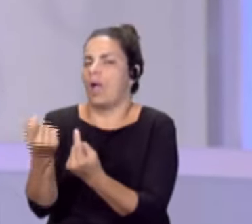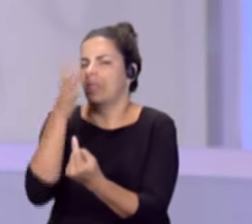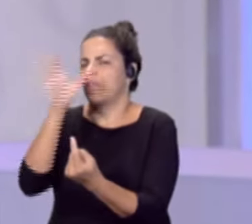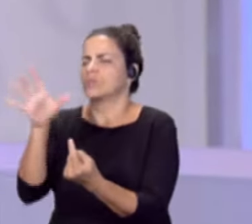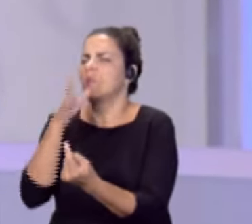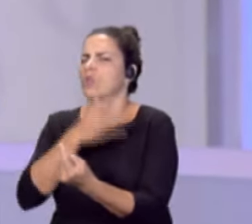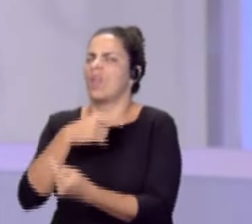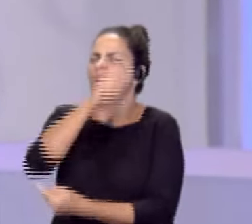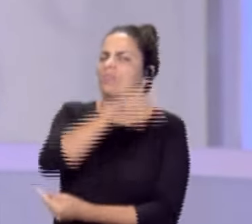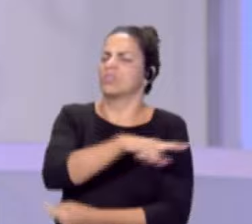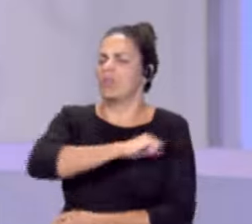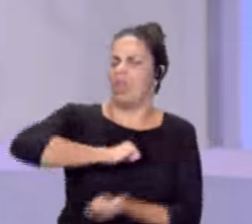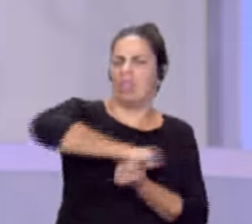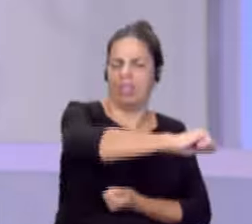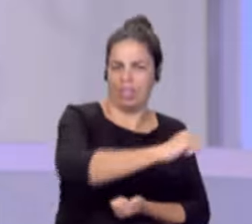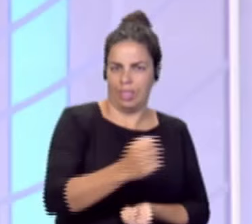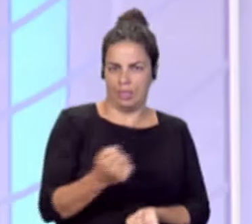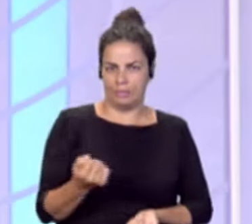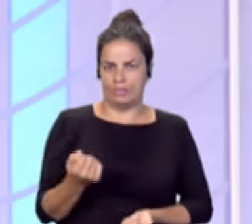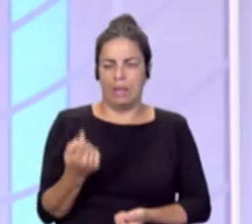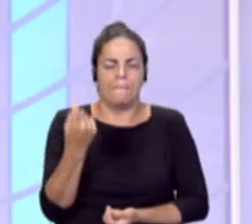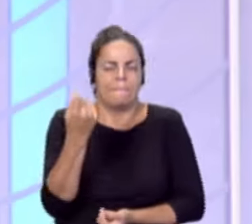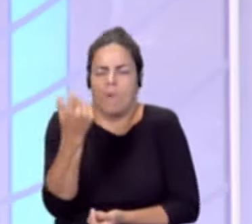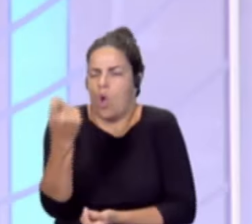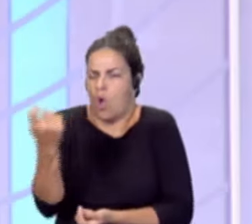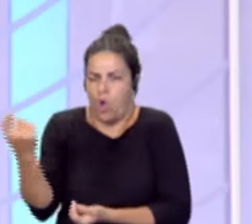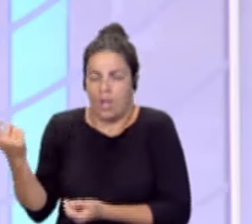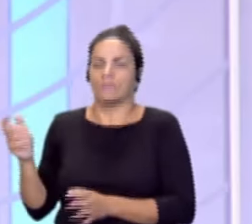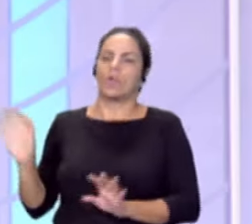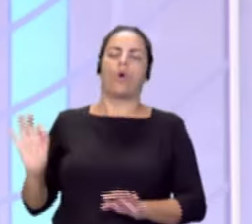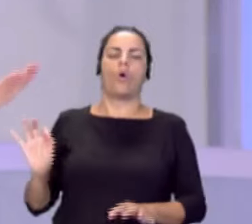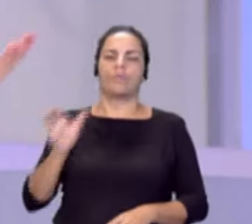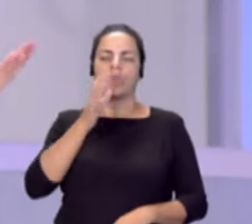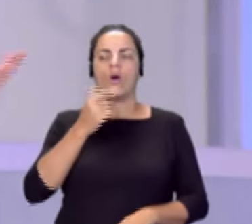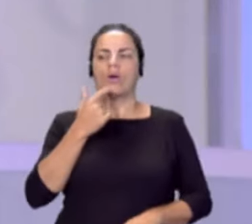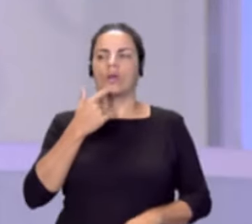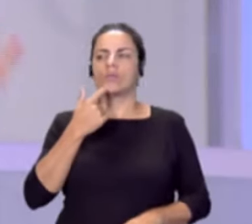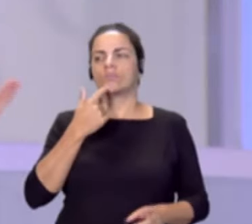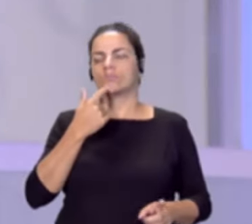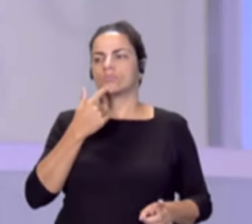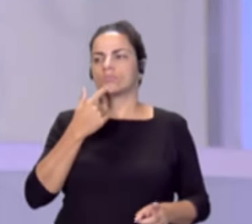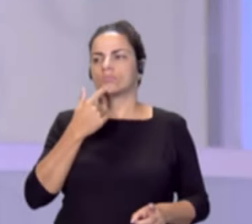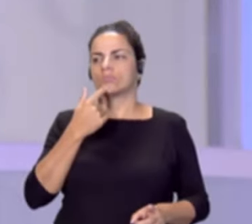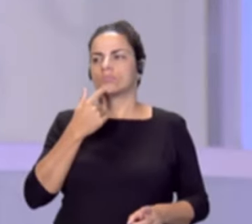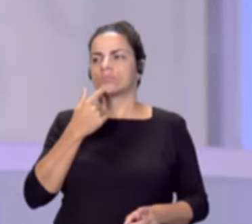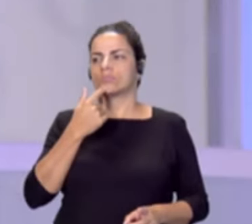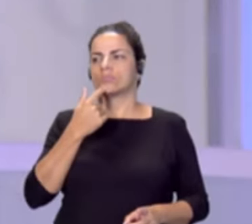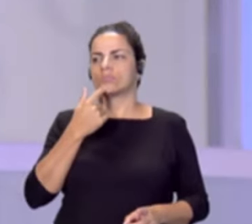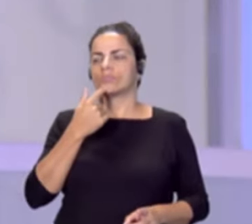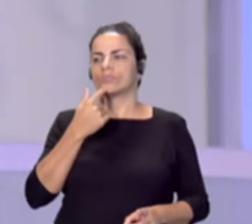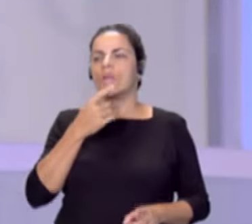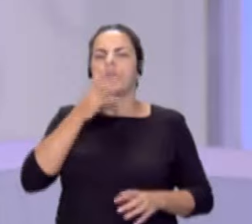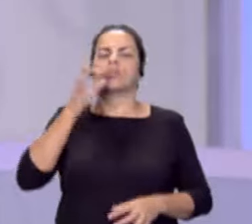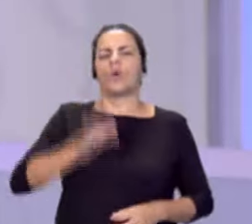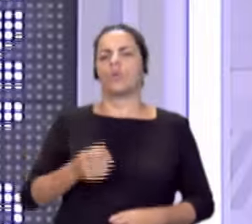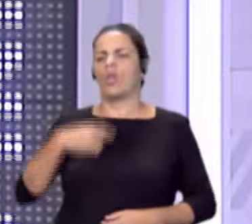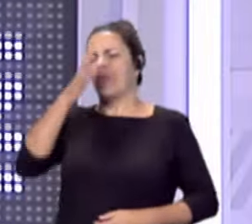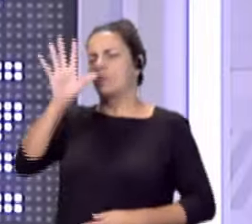persona o por decir algo falso, ¿no? Que a veces dicen, es que van a decir cosas que no son verdad. Eso es un